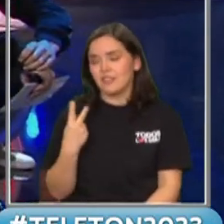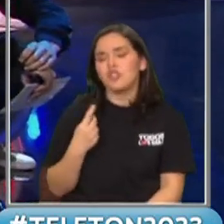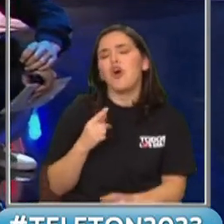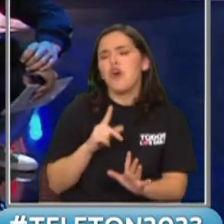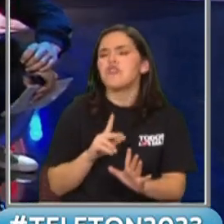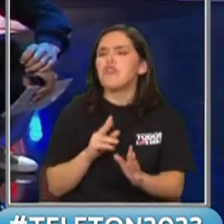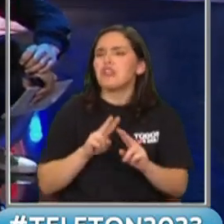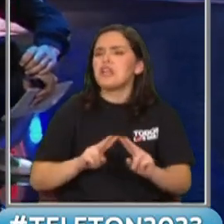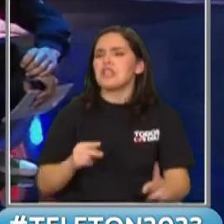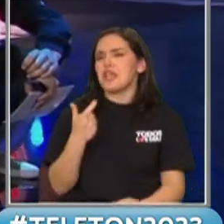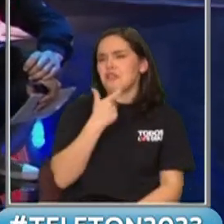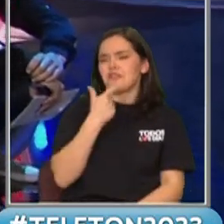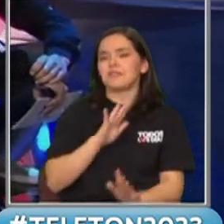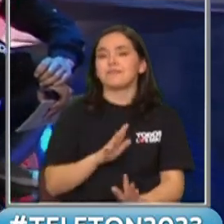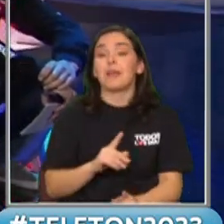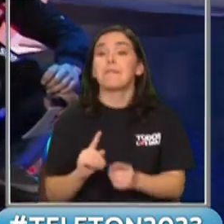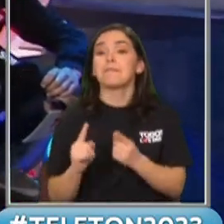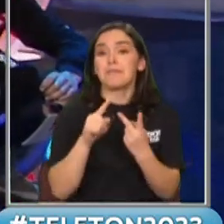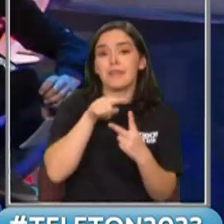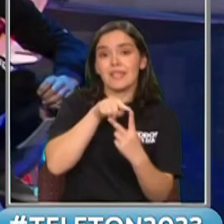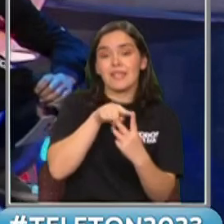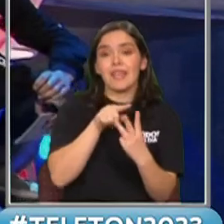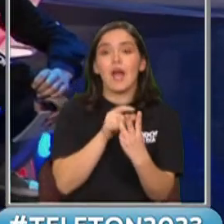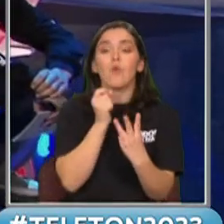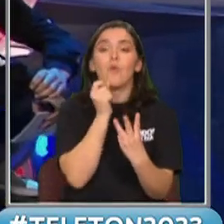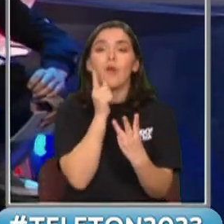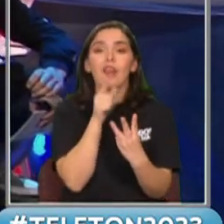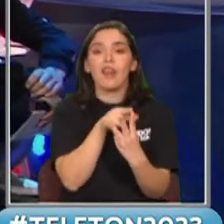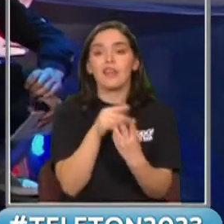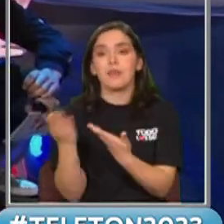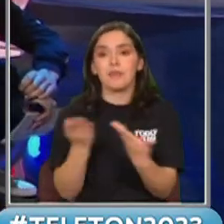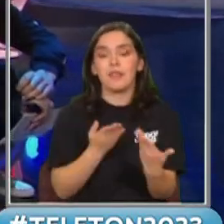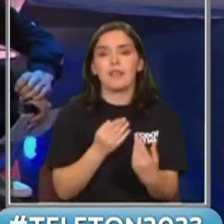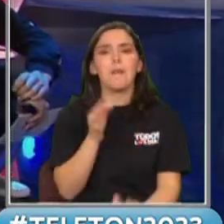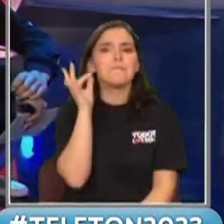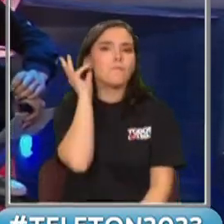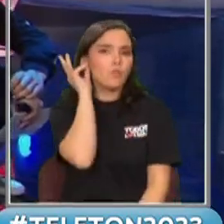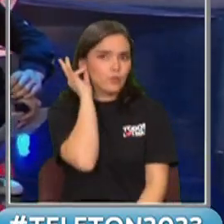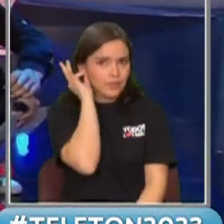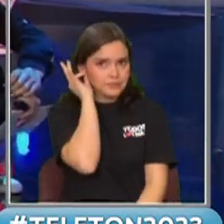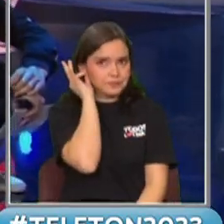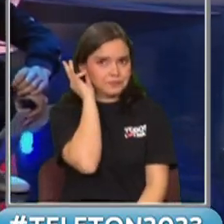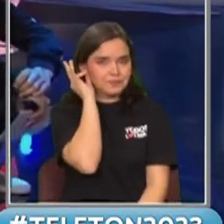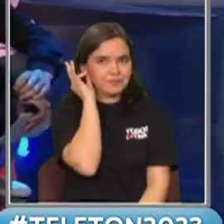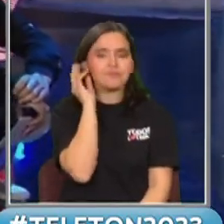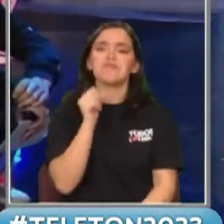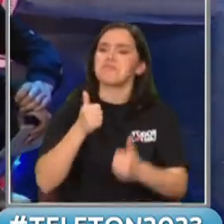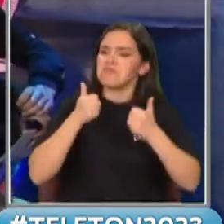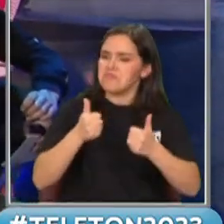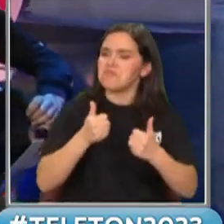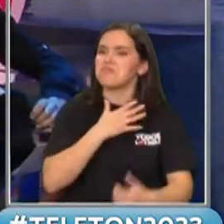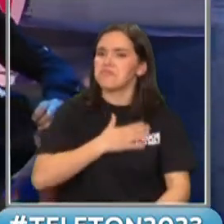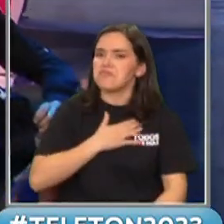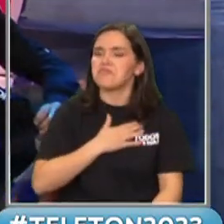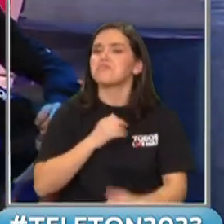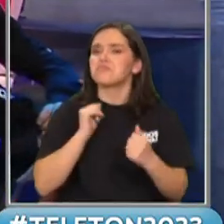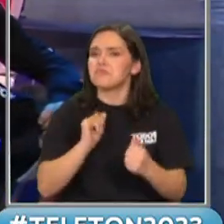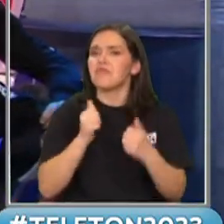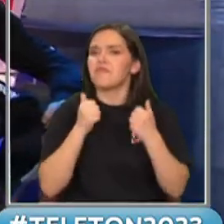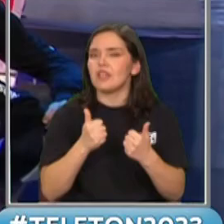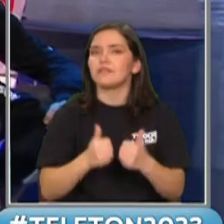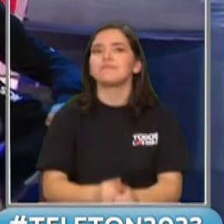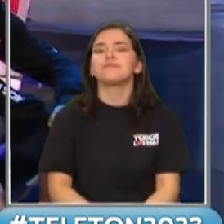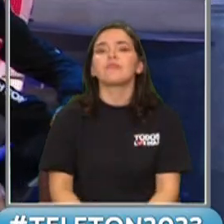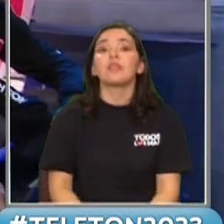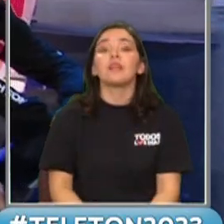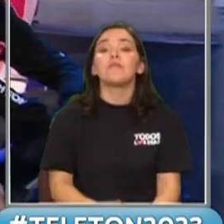nuestra primera comediante invitada al día de hoy es mujer bien bien bien Así que